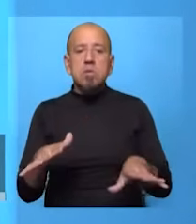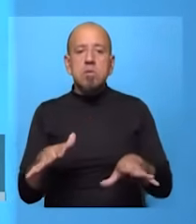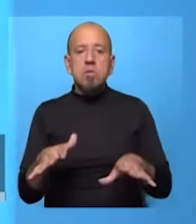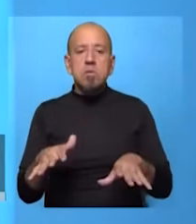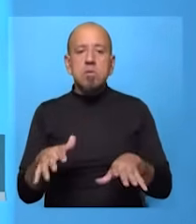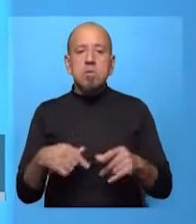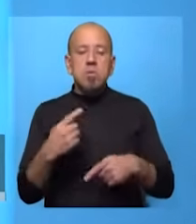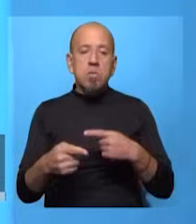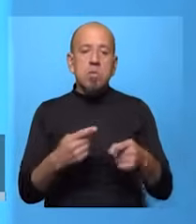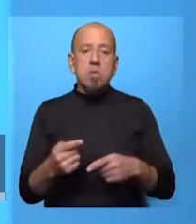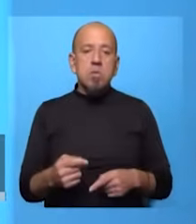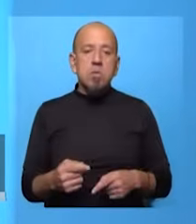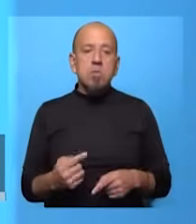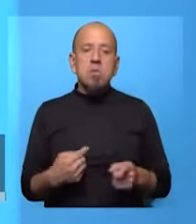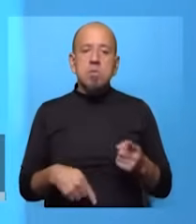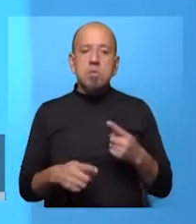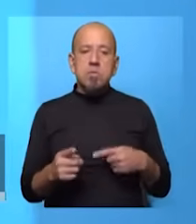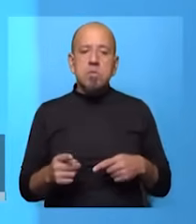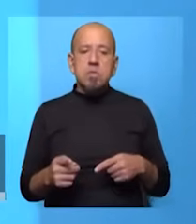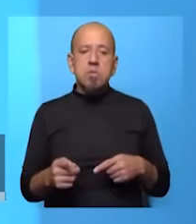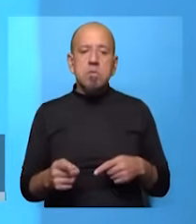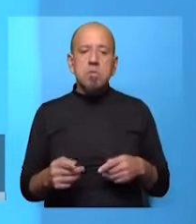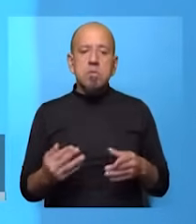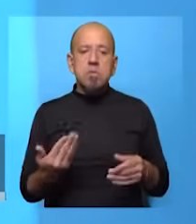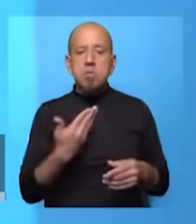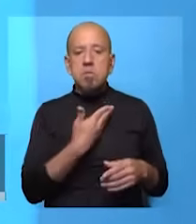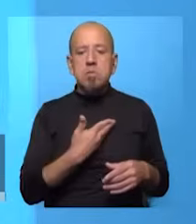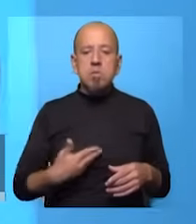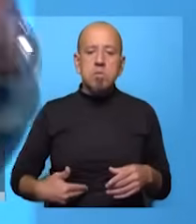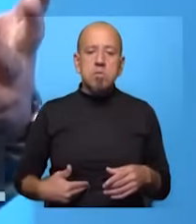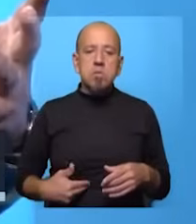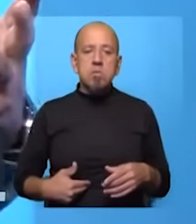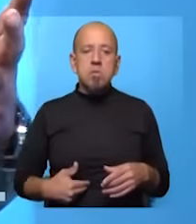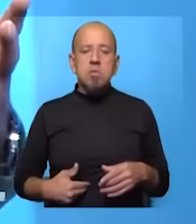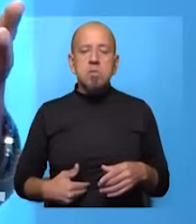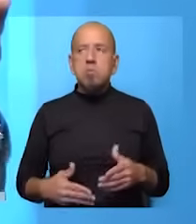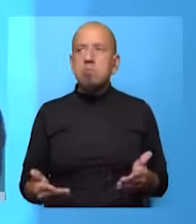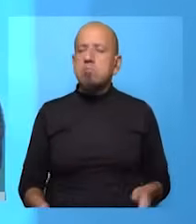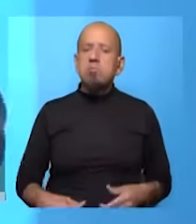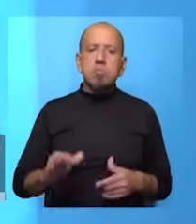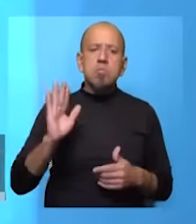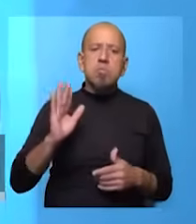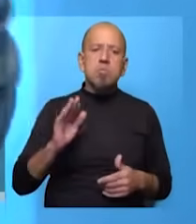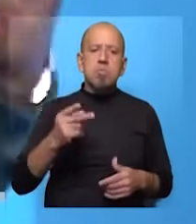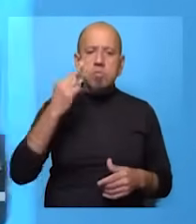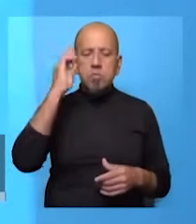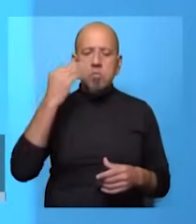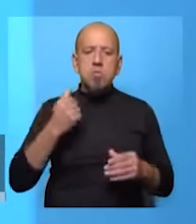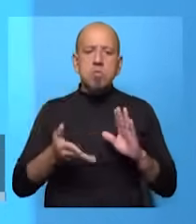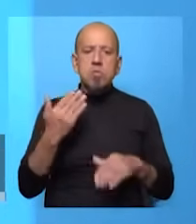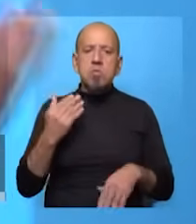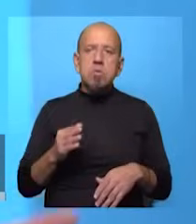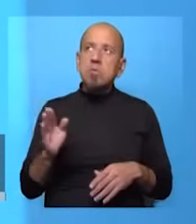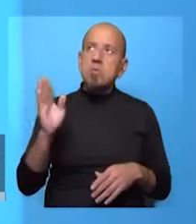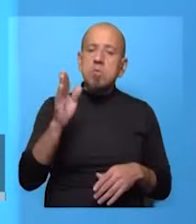pandemia no Entonces yo creo que el gobierno que prometió que iba a abrir el Uruguay al mundo y que iba a generar muchos mercados